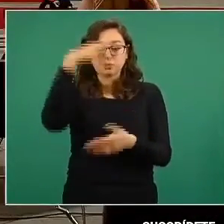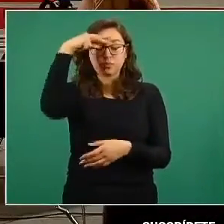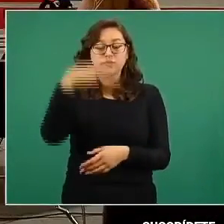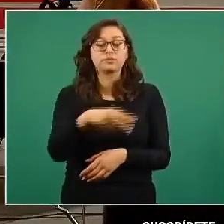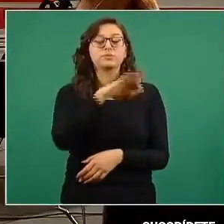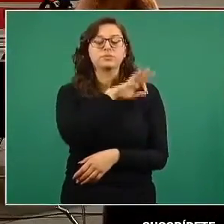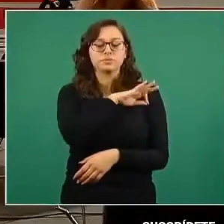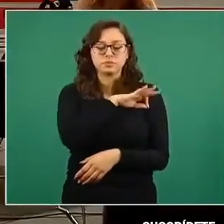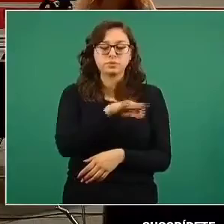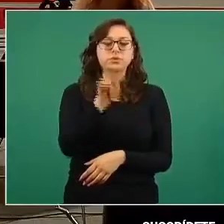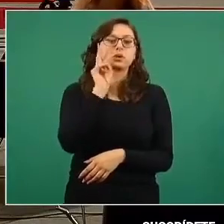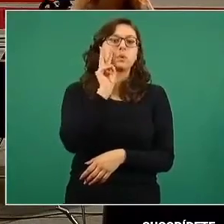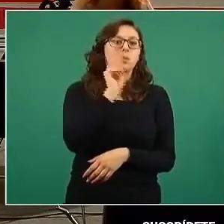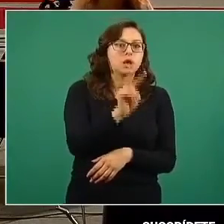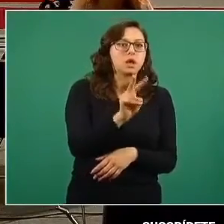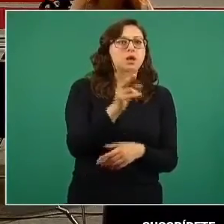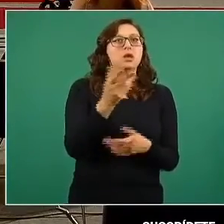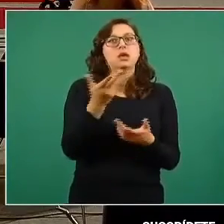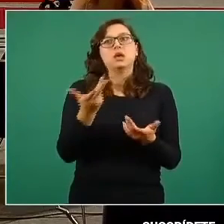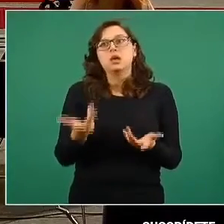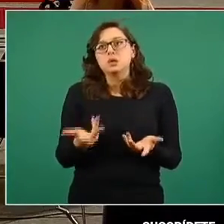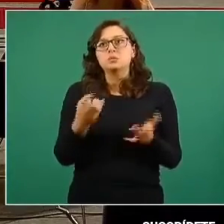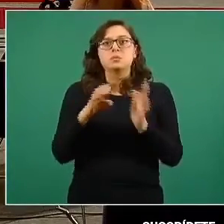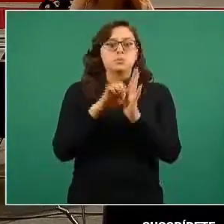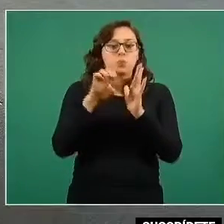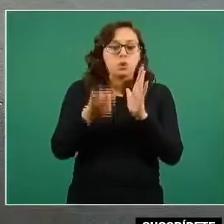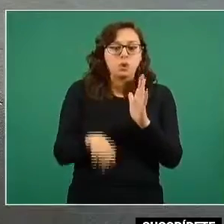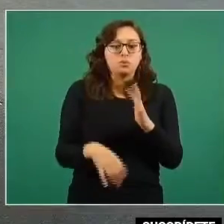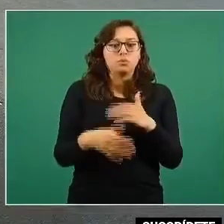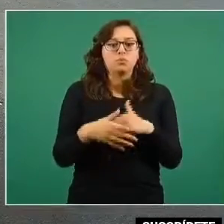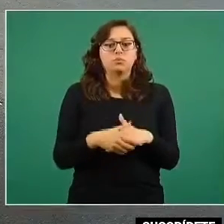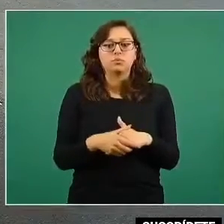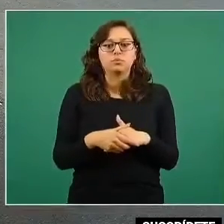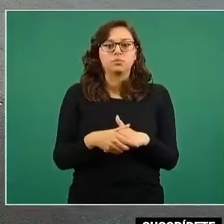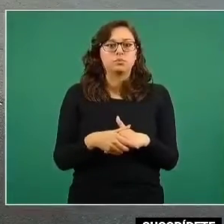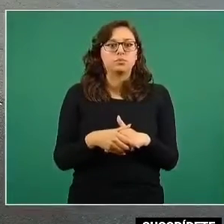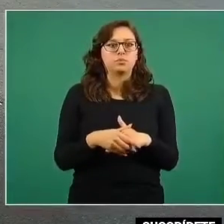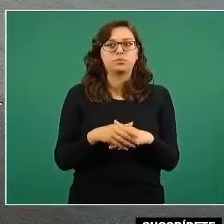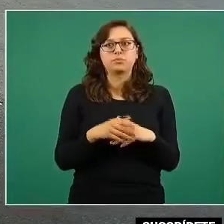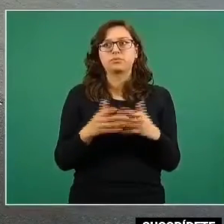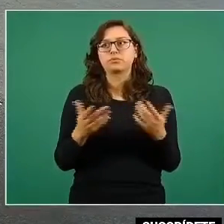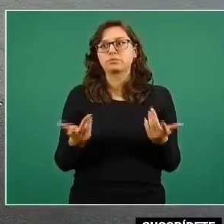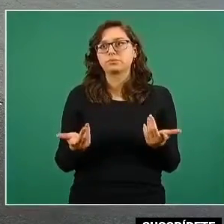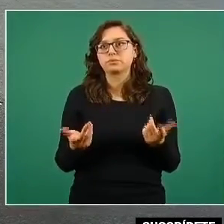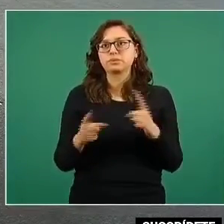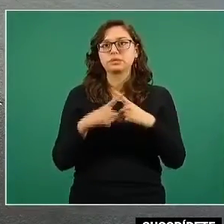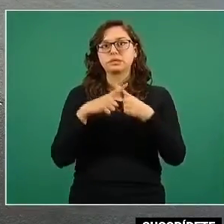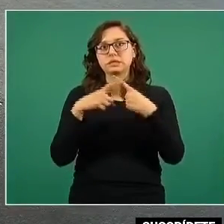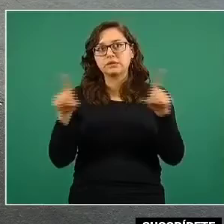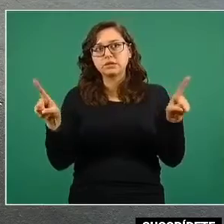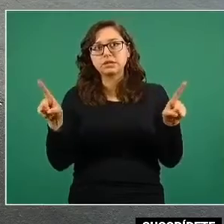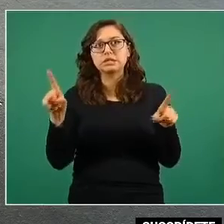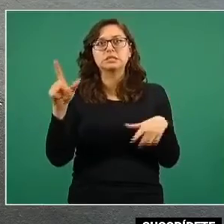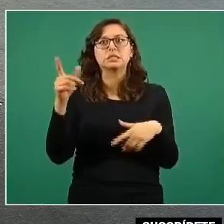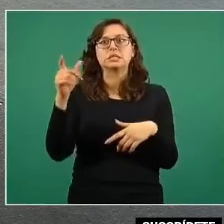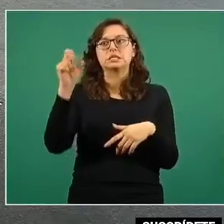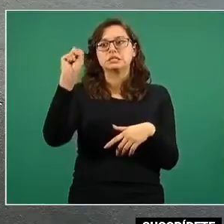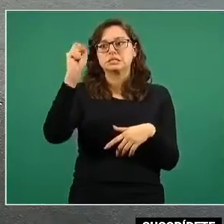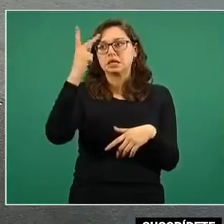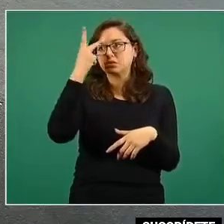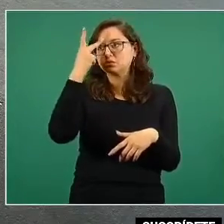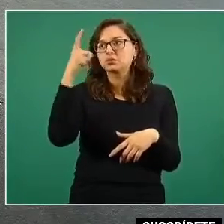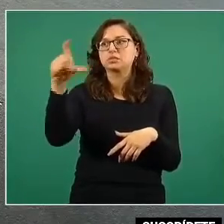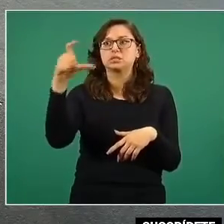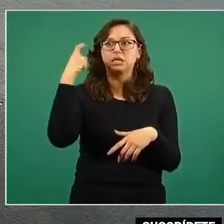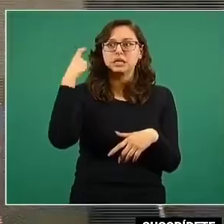bien en otros lados, ¿no? En donde, por ejemplo, hay estados, por ejemplo, como San Luis Potosí, como Querétaro, como Hidalgo, o